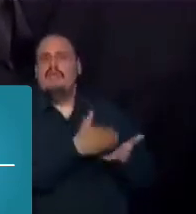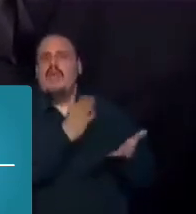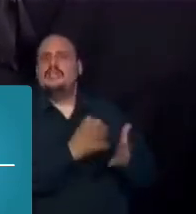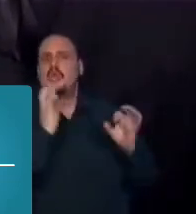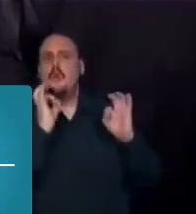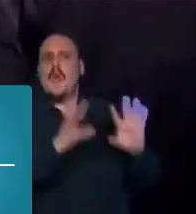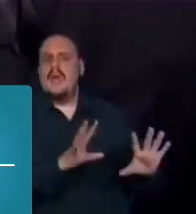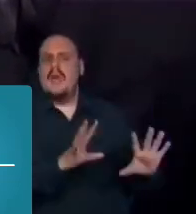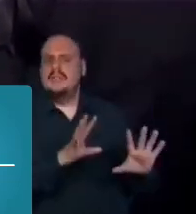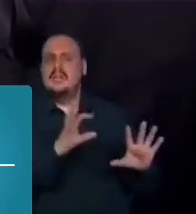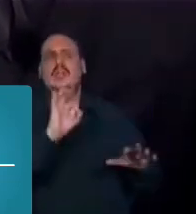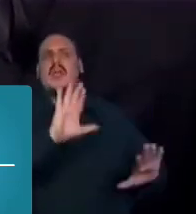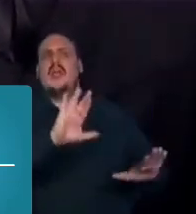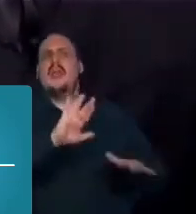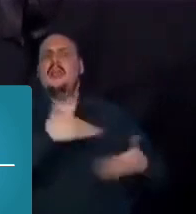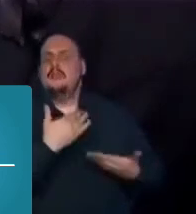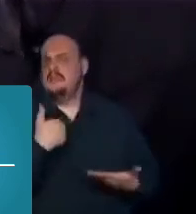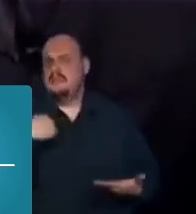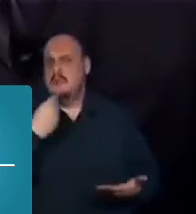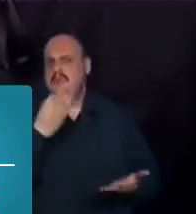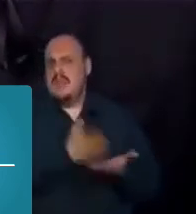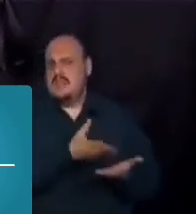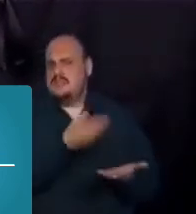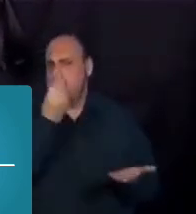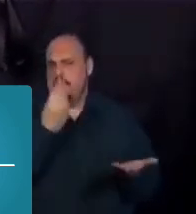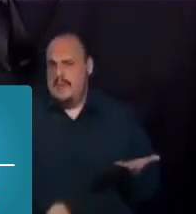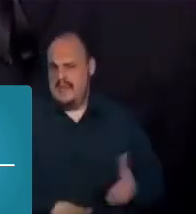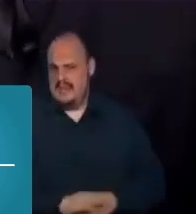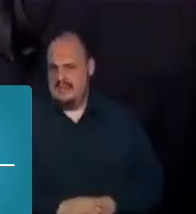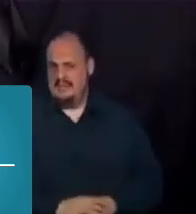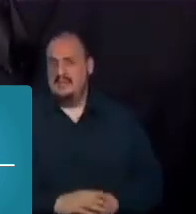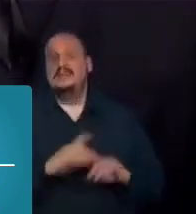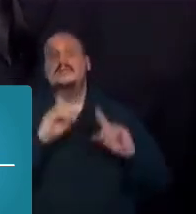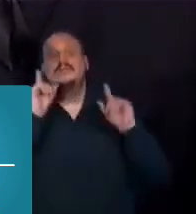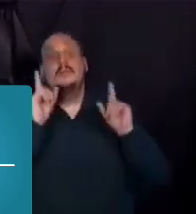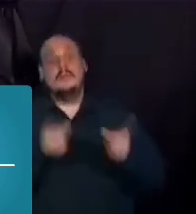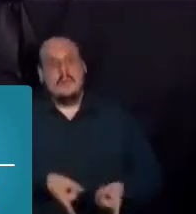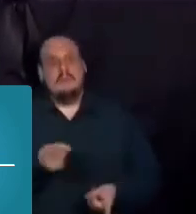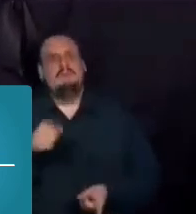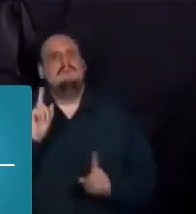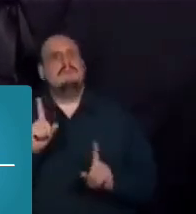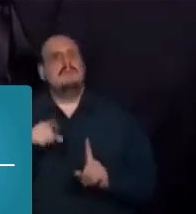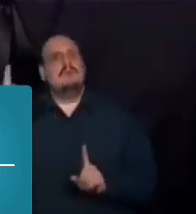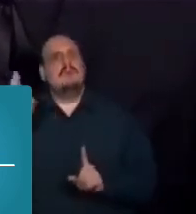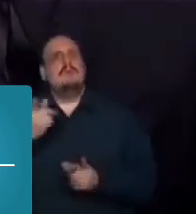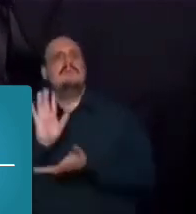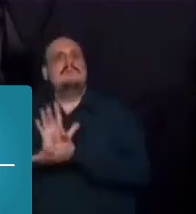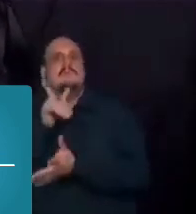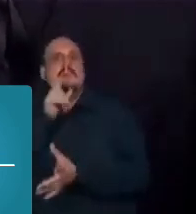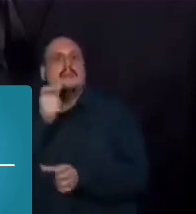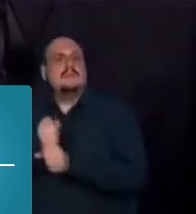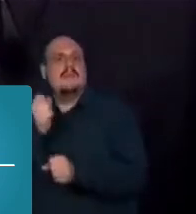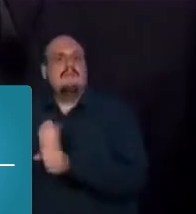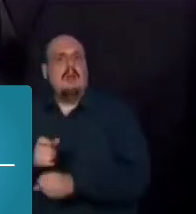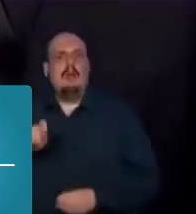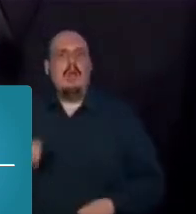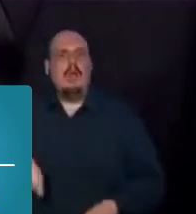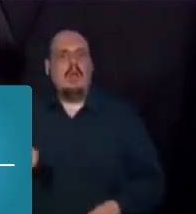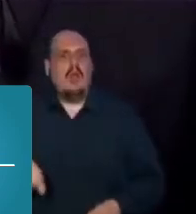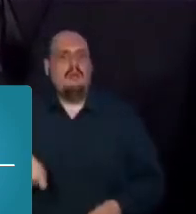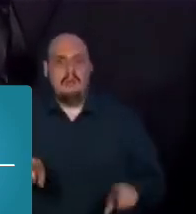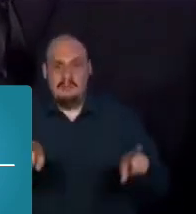un discurso Cómo decirlo a ver disruptivo que trata de transgredir pero